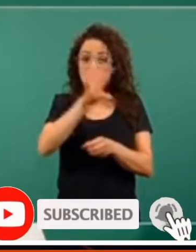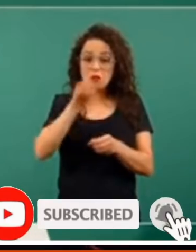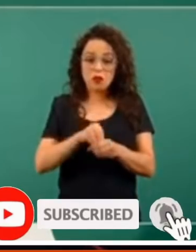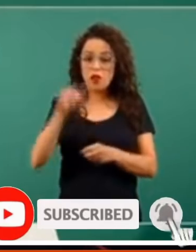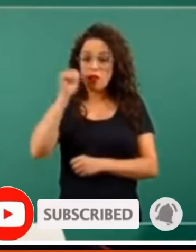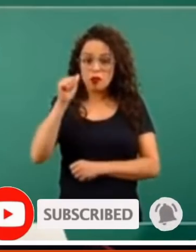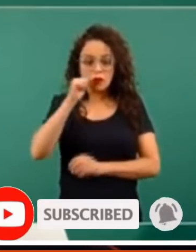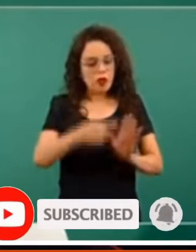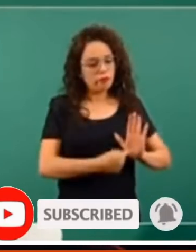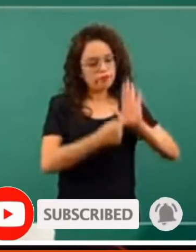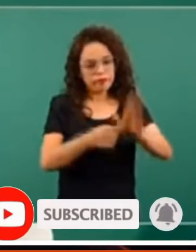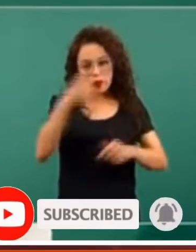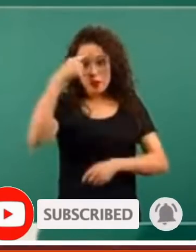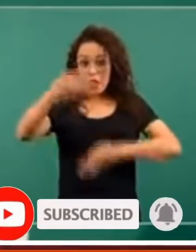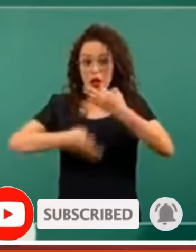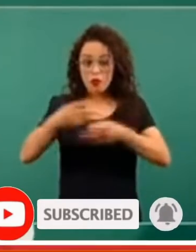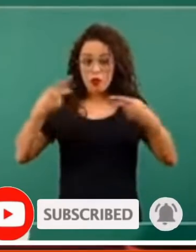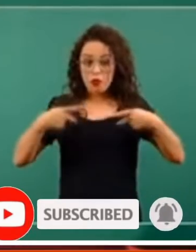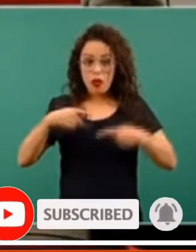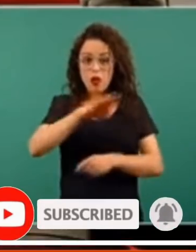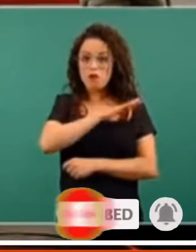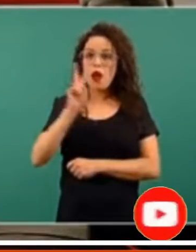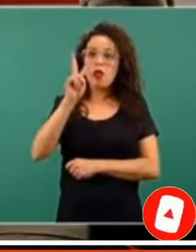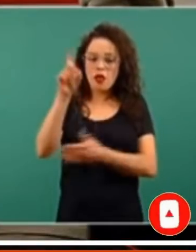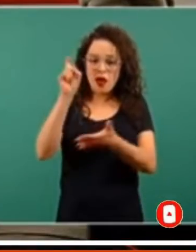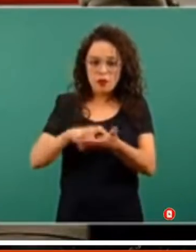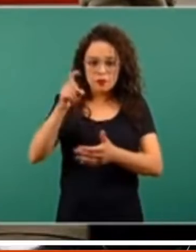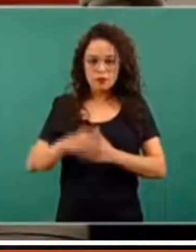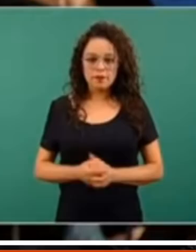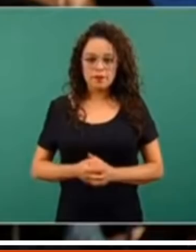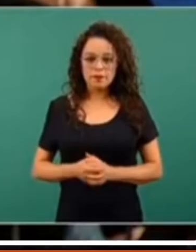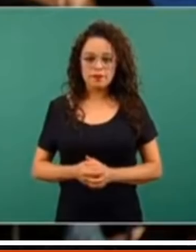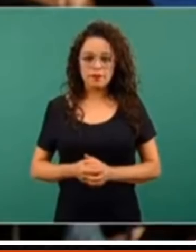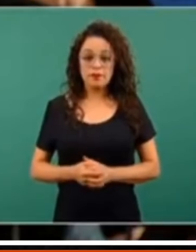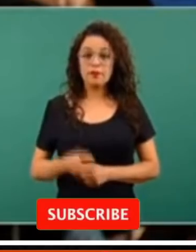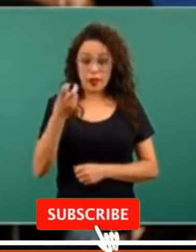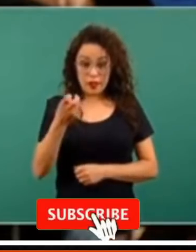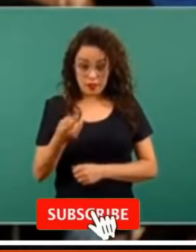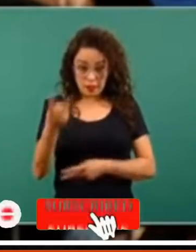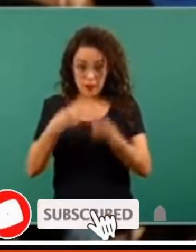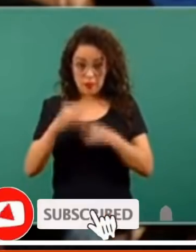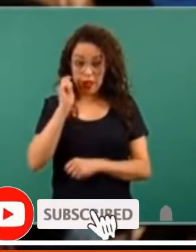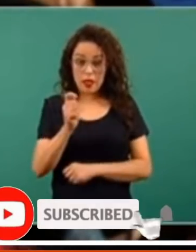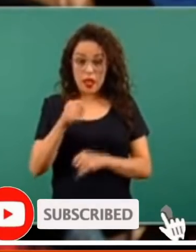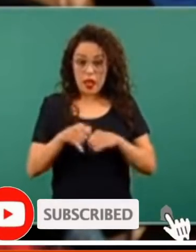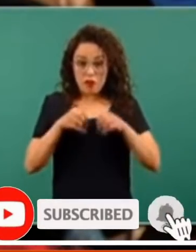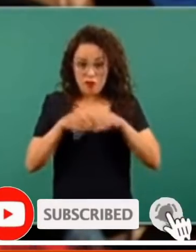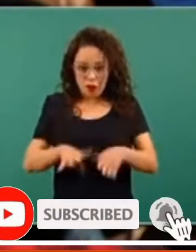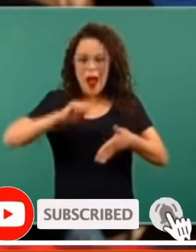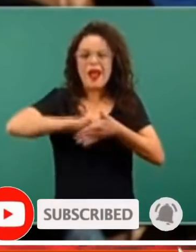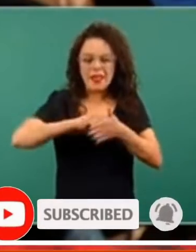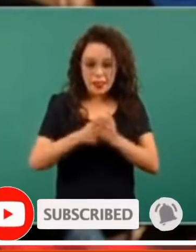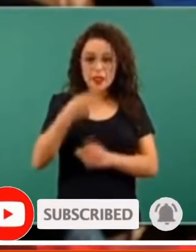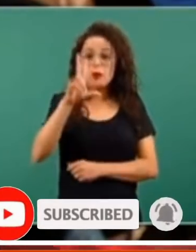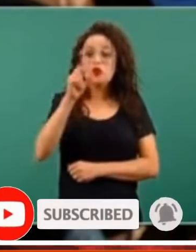disposición pública, de interés es mayormente para el personal. Es justo lo que le comentaba, vienen los detalles técnicos, pero no viene el protocolo de qué